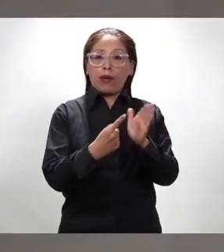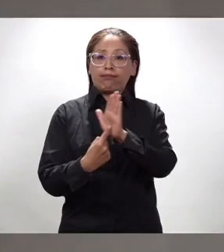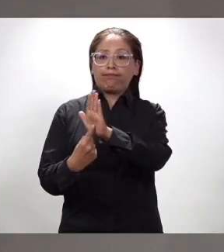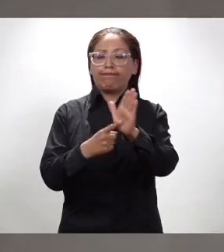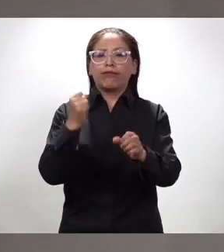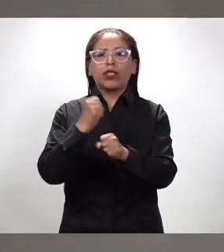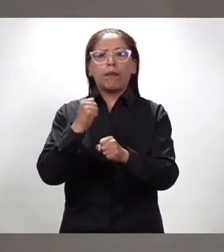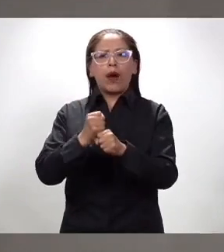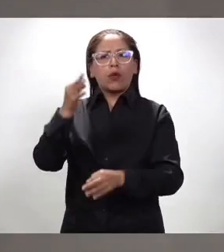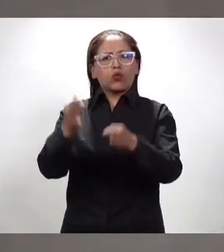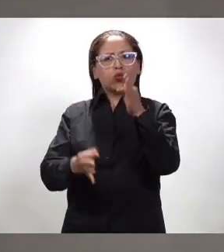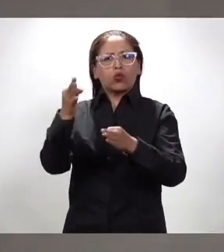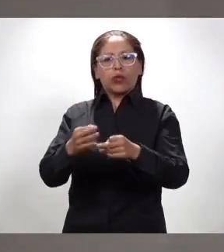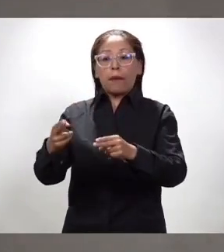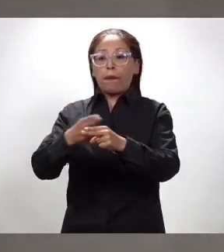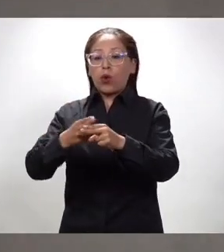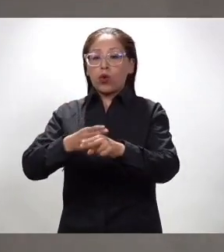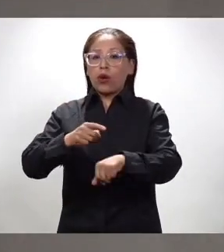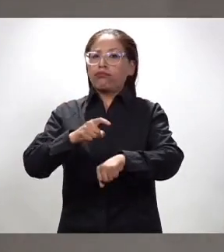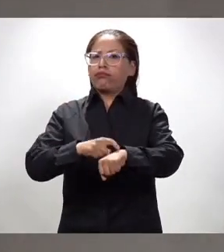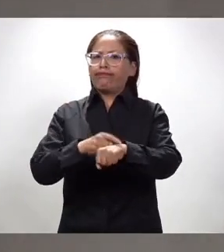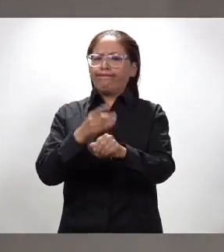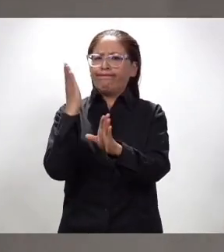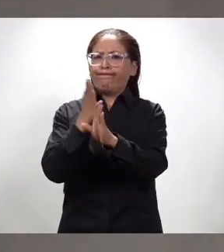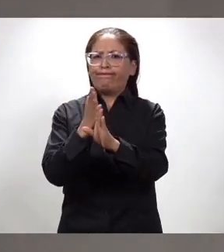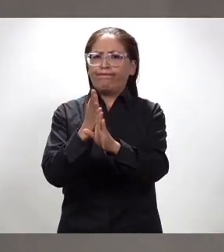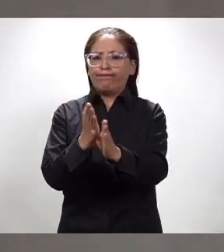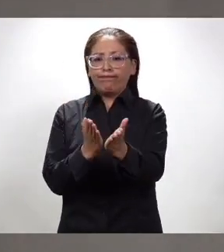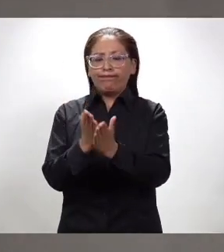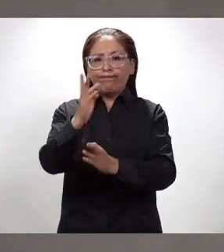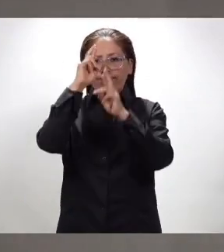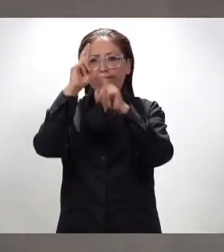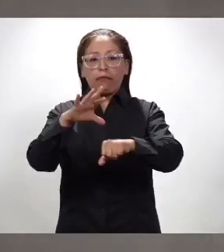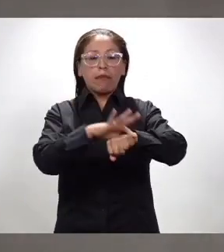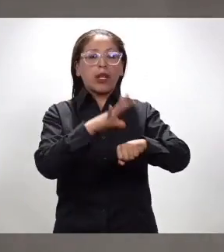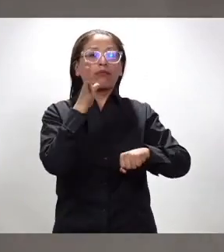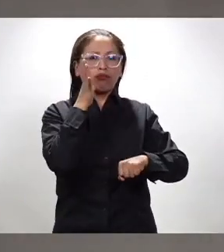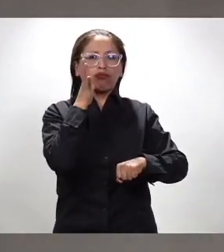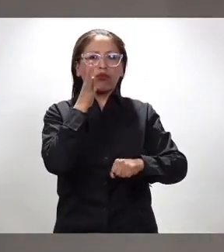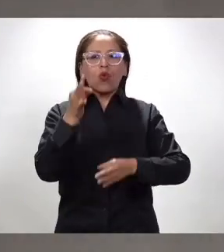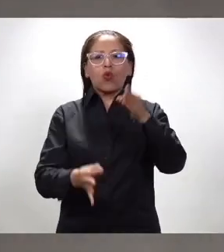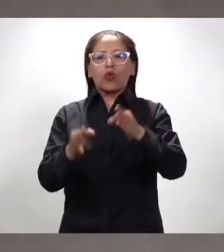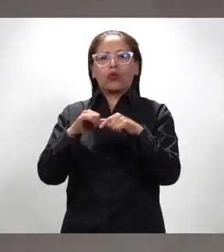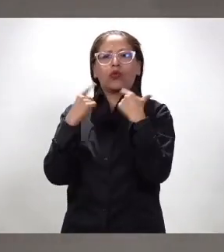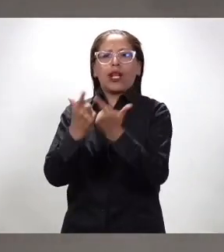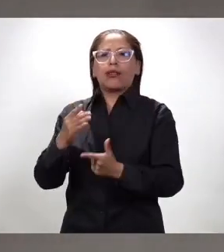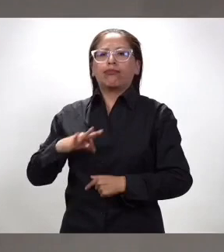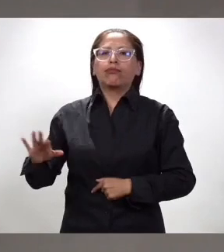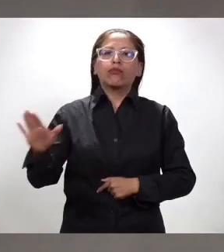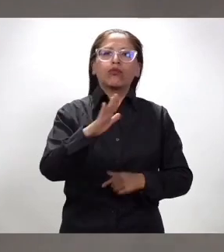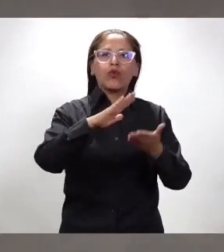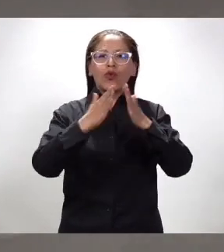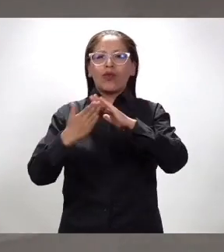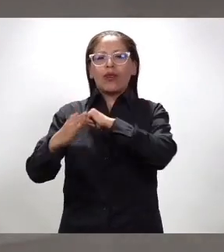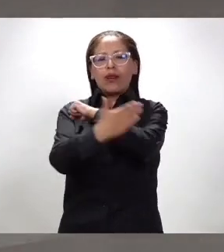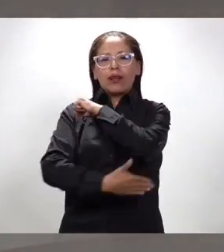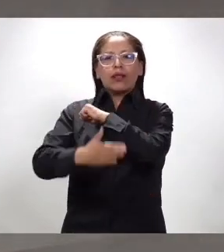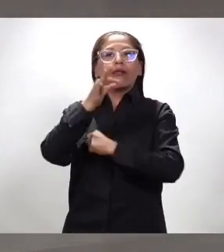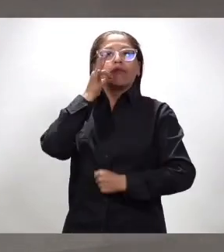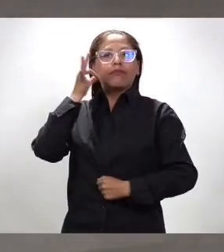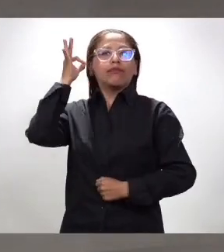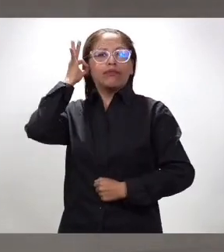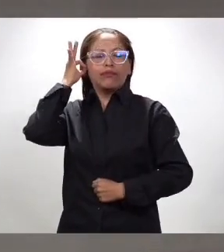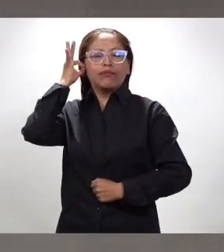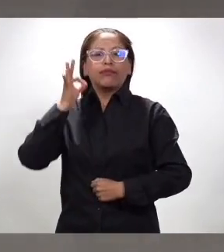Propongo trabajar por una justicia pronta y oportuna, respetando los derechos de la Madre Tierra. Aplicar la justicia social a favor de los